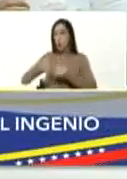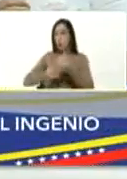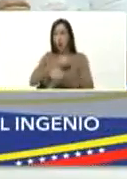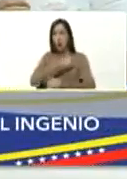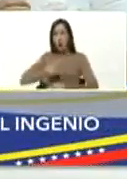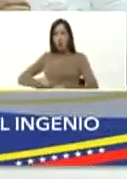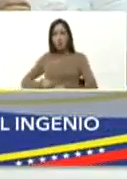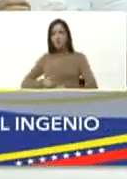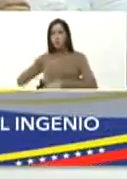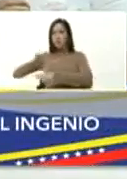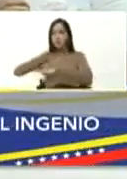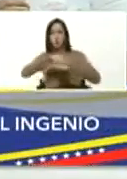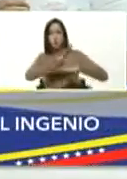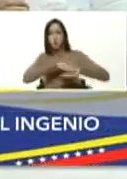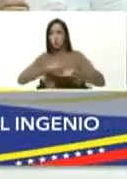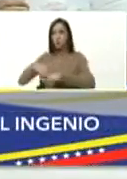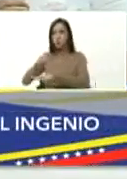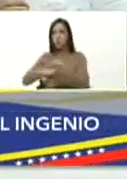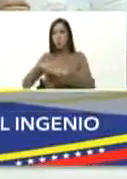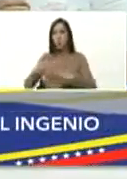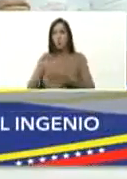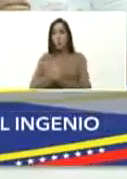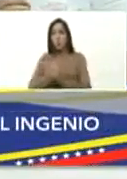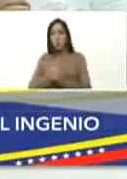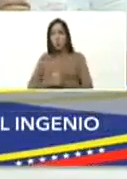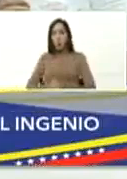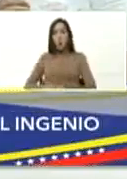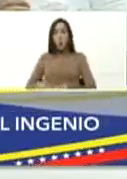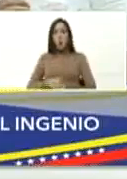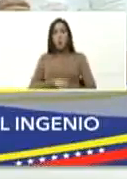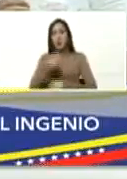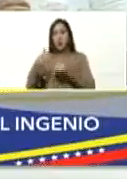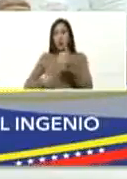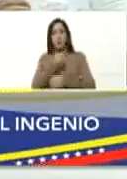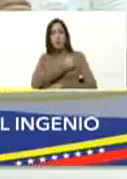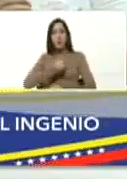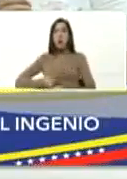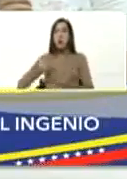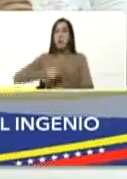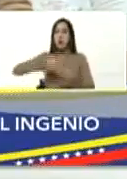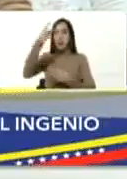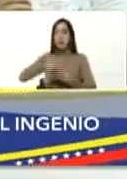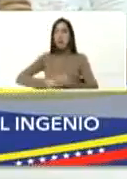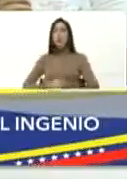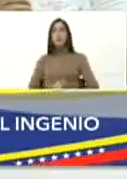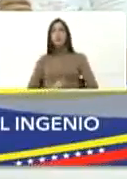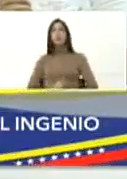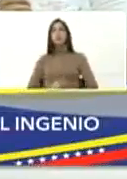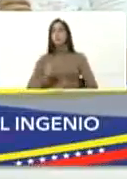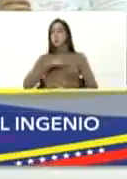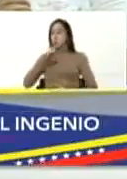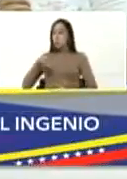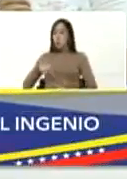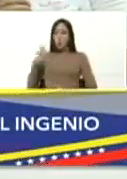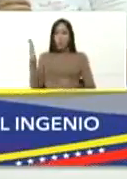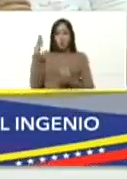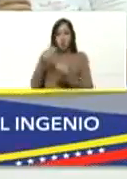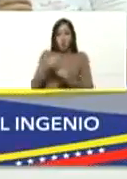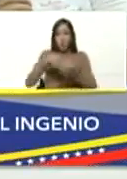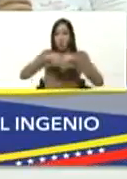Ricardo Menéndez, compañero vicepresidente de planificación. Este año estamos llegando hoy al